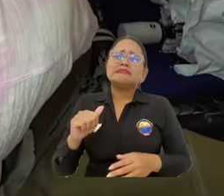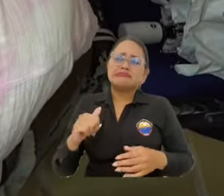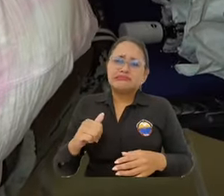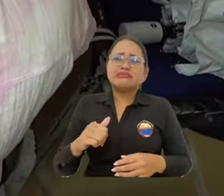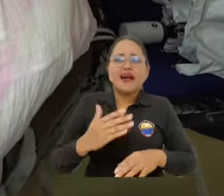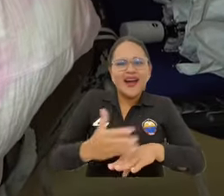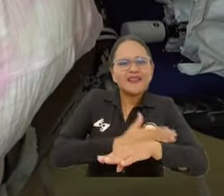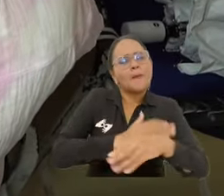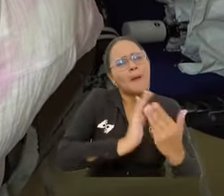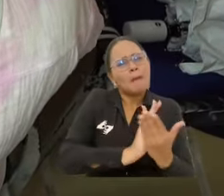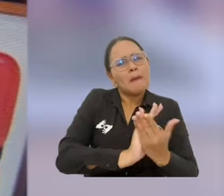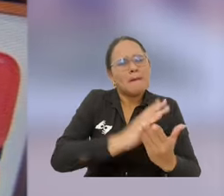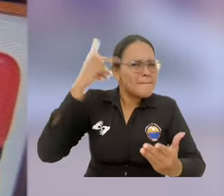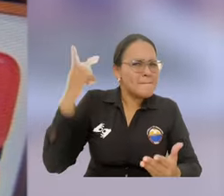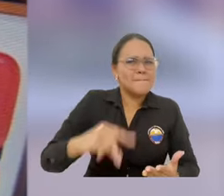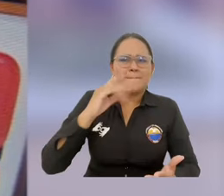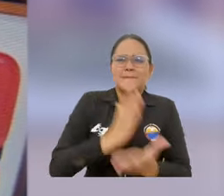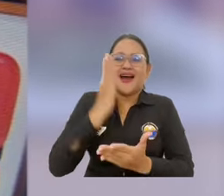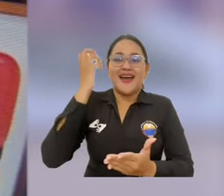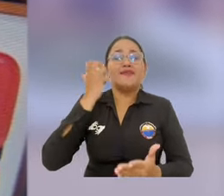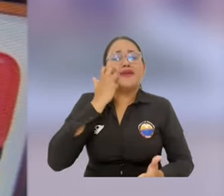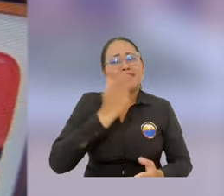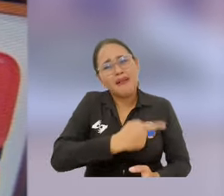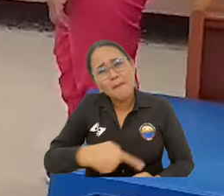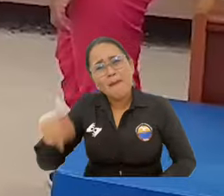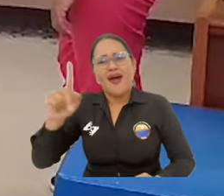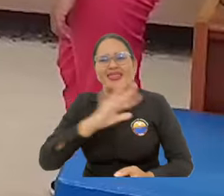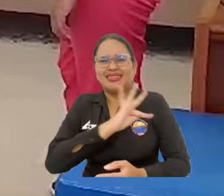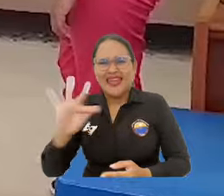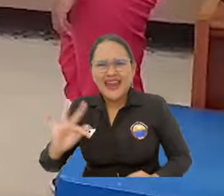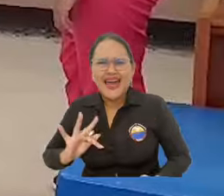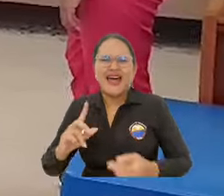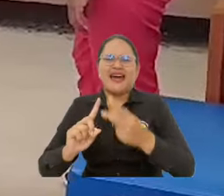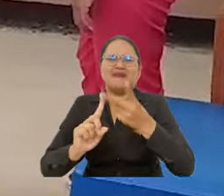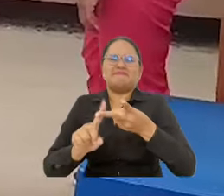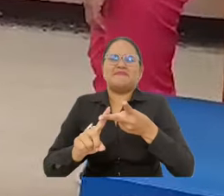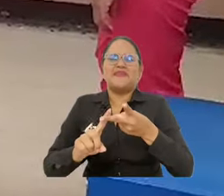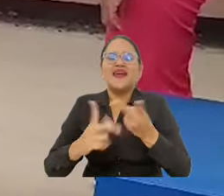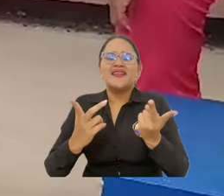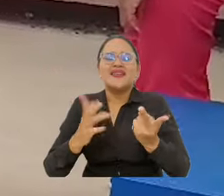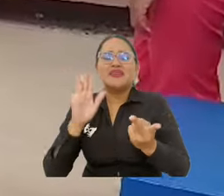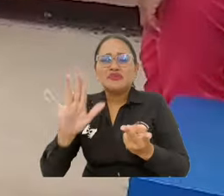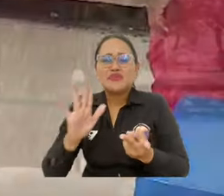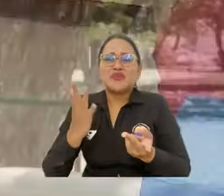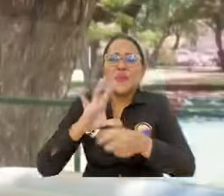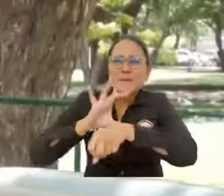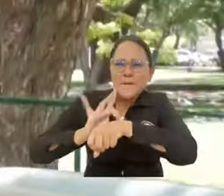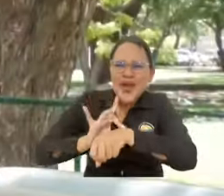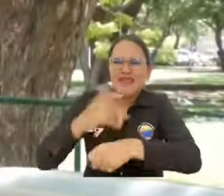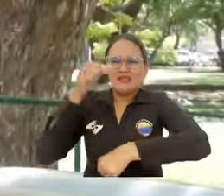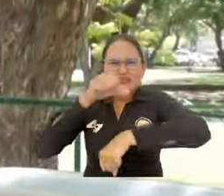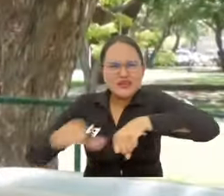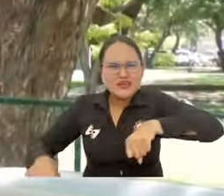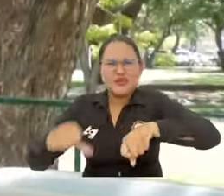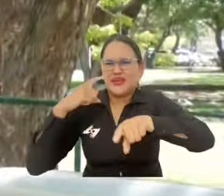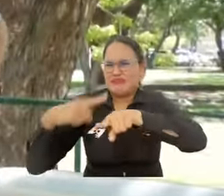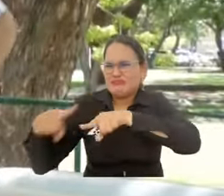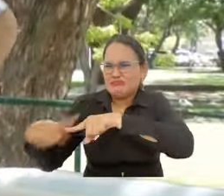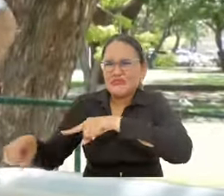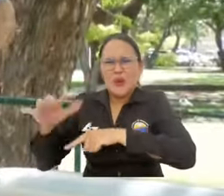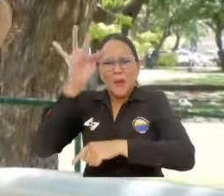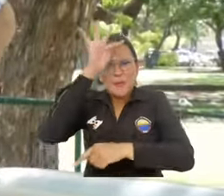Vanessa pasó de las aulas de clase al quirófano, a terapias con especialistas y asistencias médicas. Ella quedó